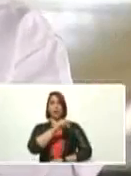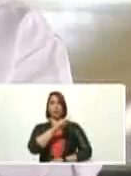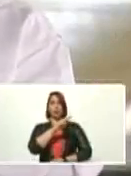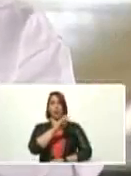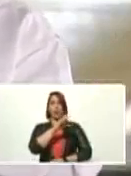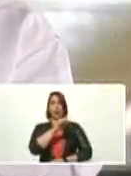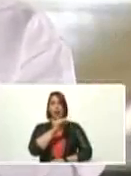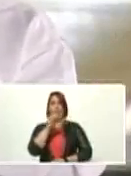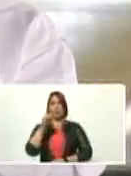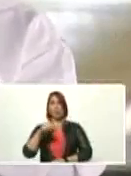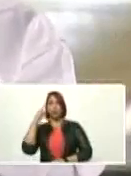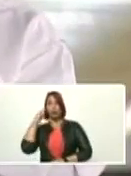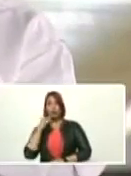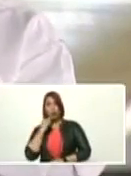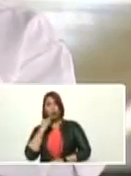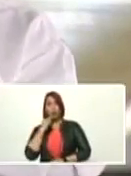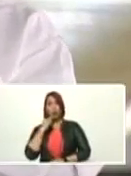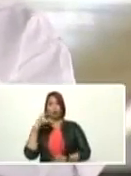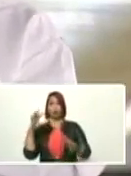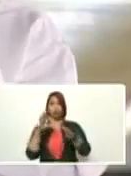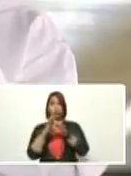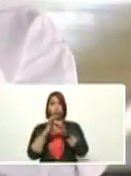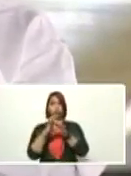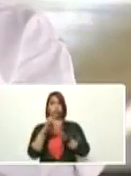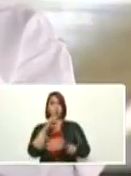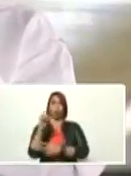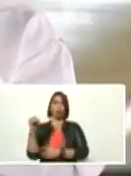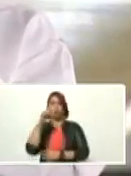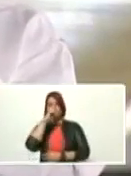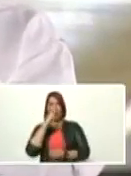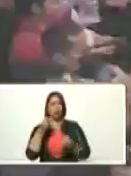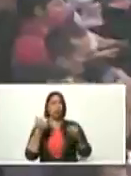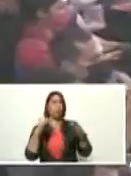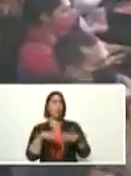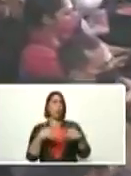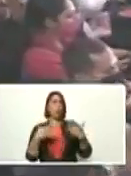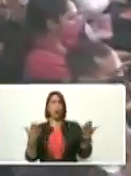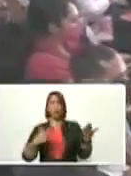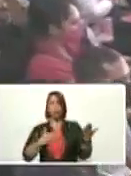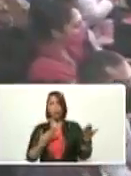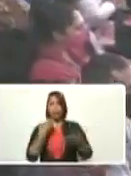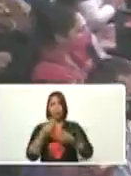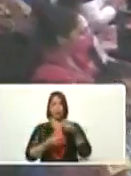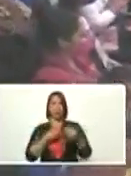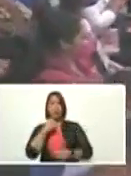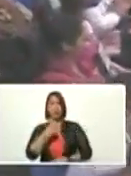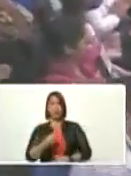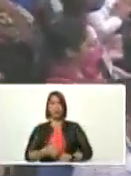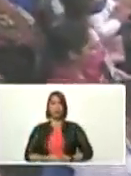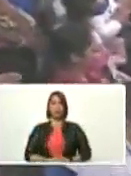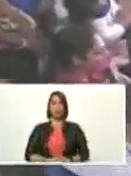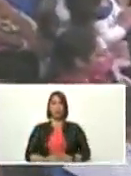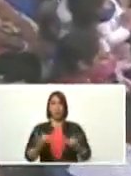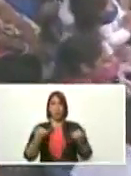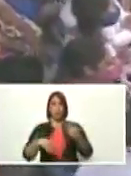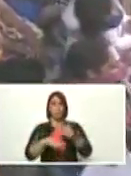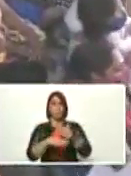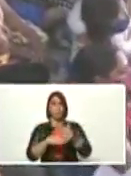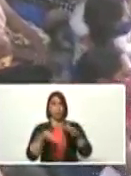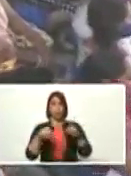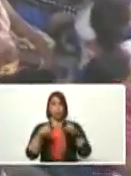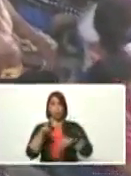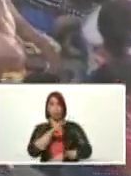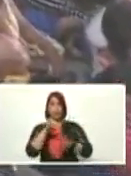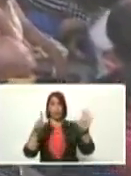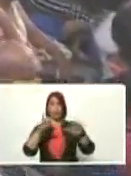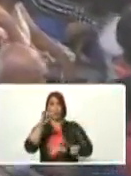Simón. 200 años. ¿Cuánto se puede hacer y decir? Ahora se van a cumplir el 26